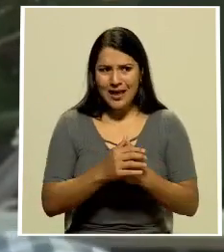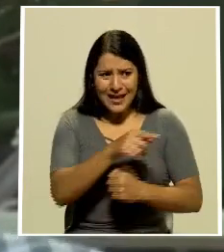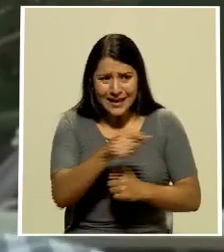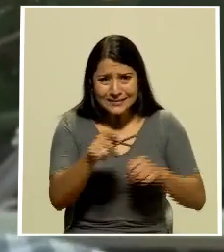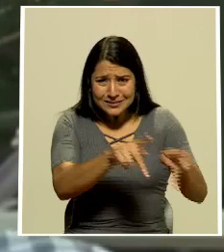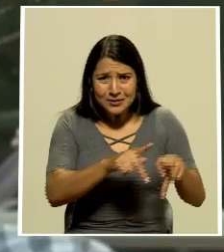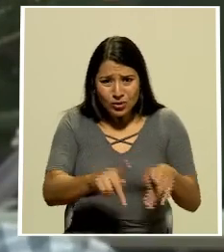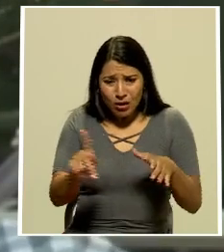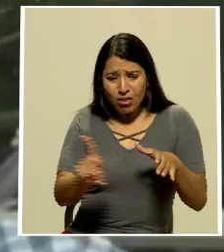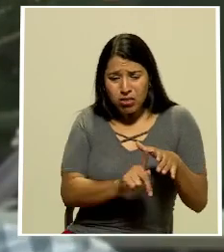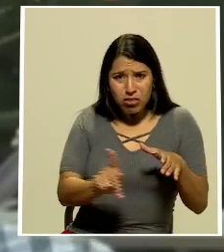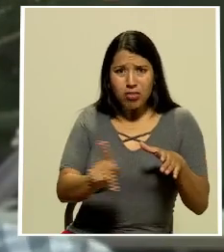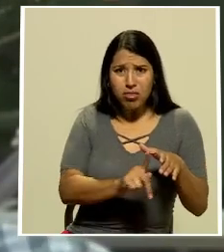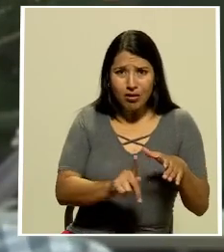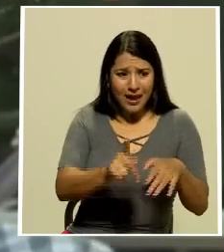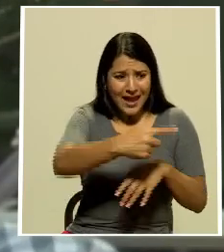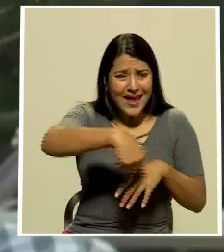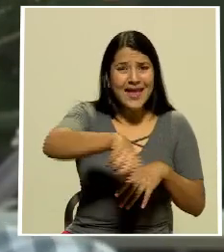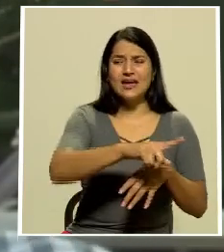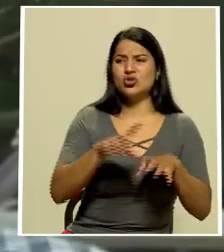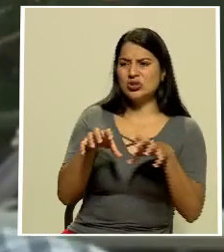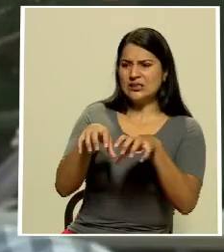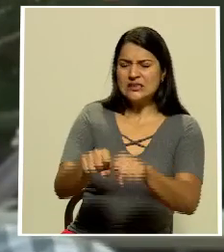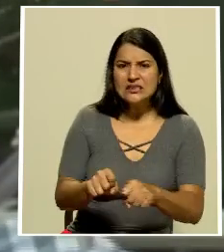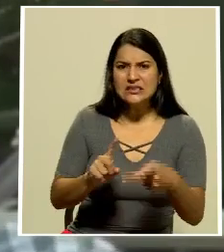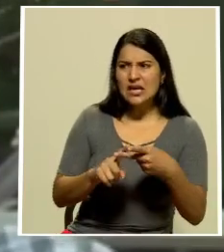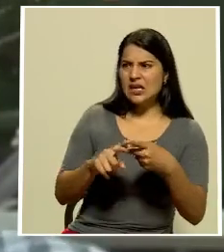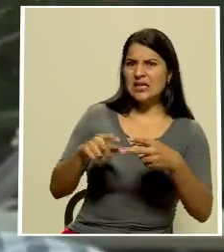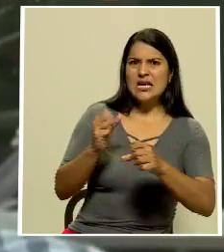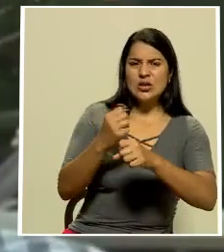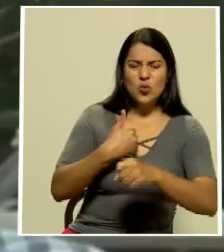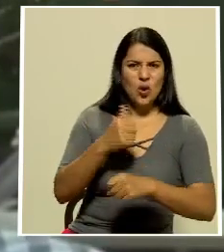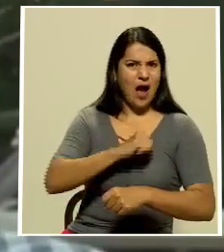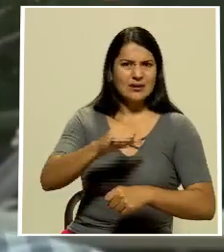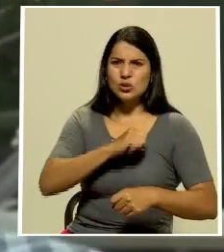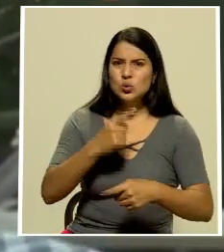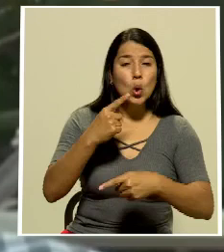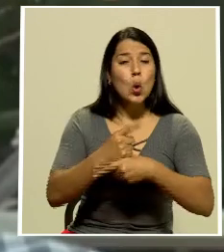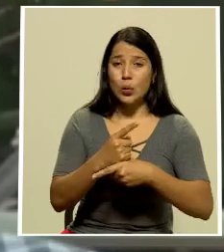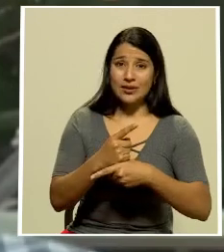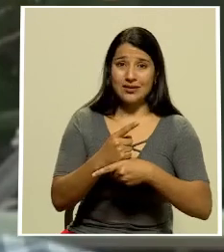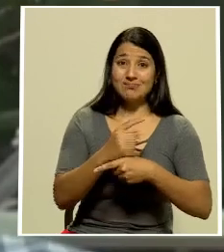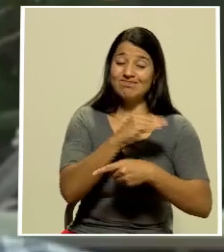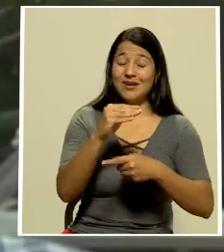regiones secuestraron, desnaturalizaron, vandalizaron la protesta ciudadana que